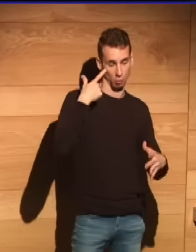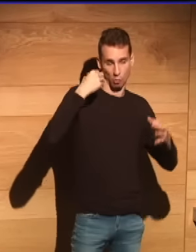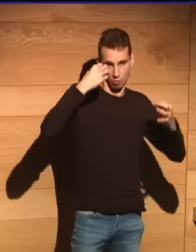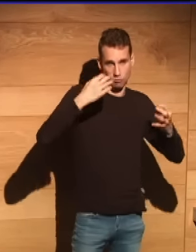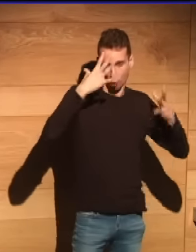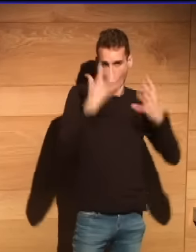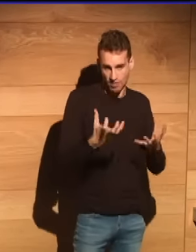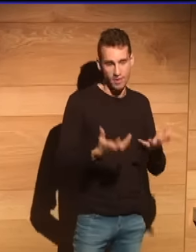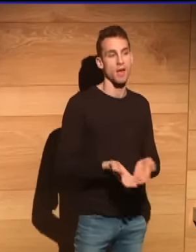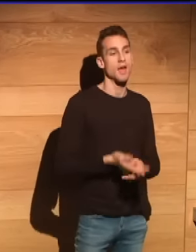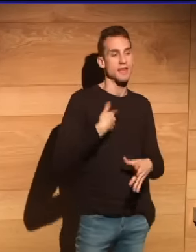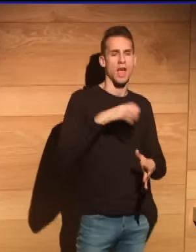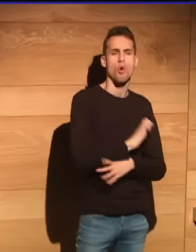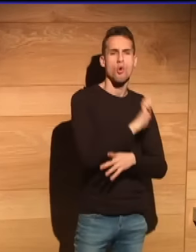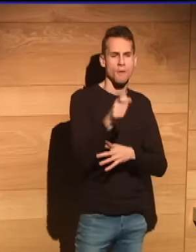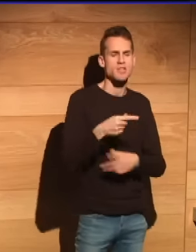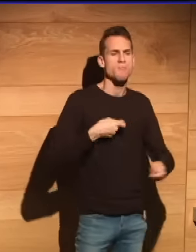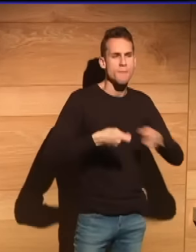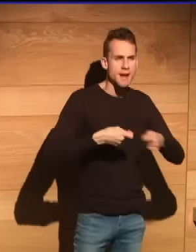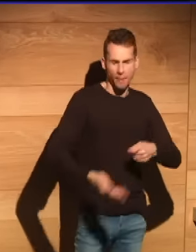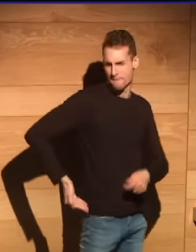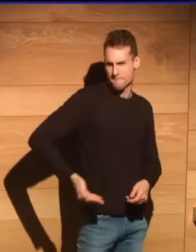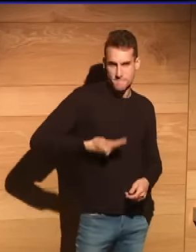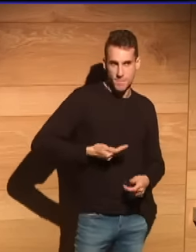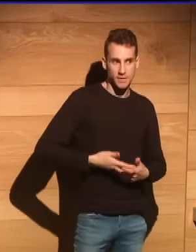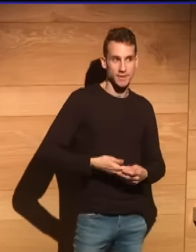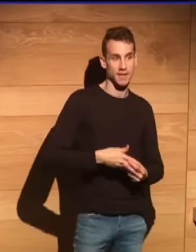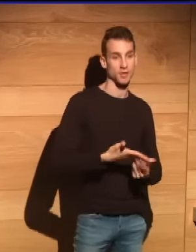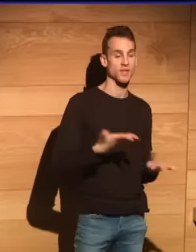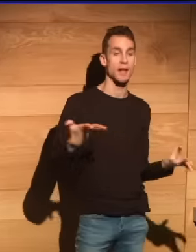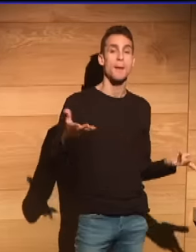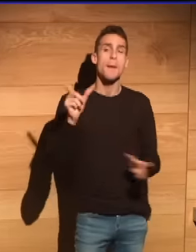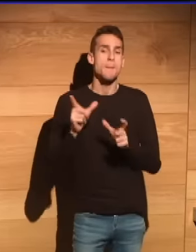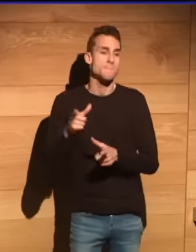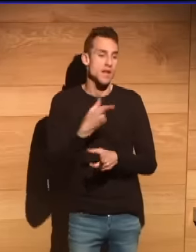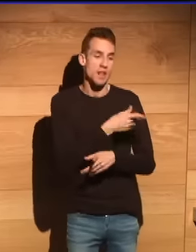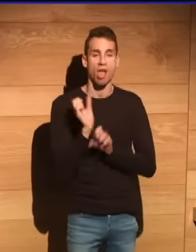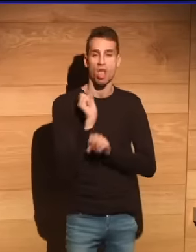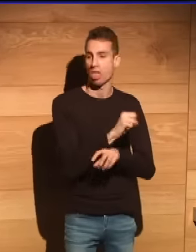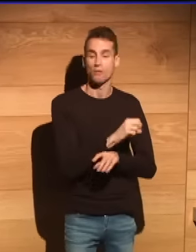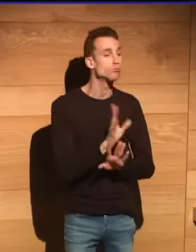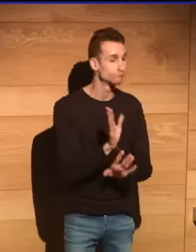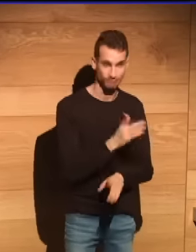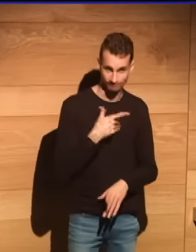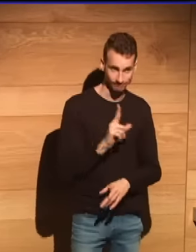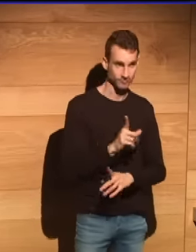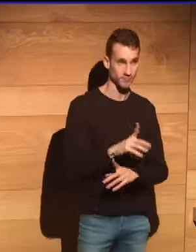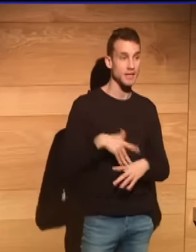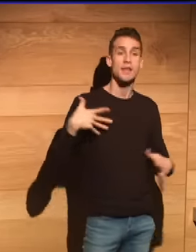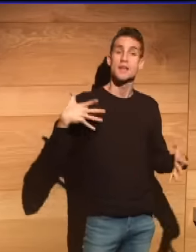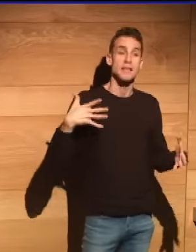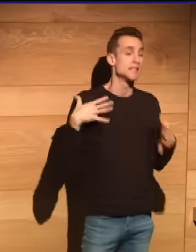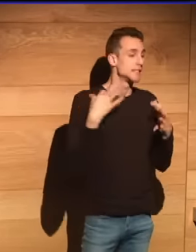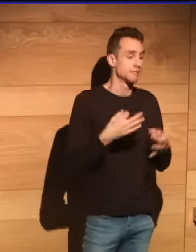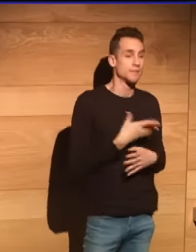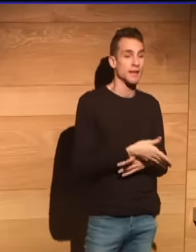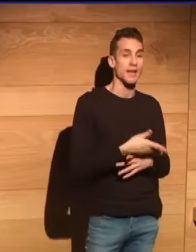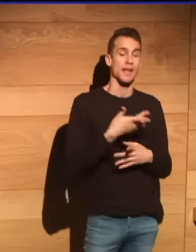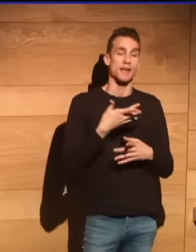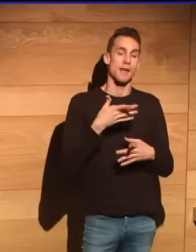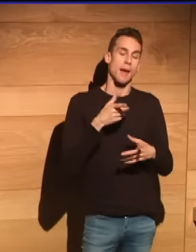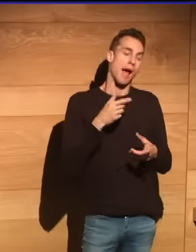Europa es un mercado tan importante que nadie va a querer renunciar a él. Y todos los que quieran hacer negocio en Europa lo van a tener que hacer con nuestras normas.